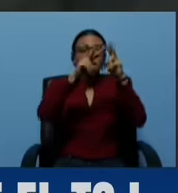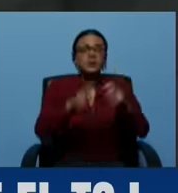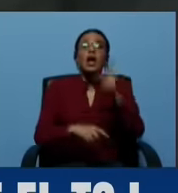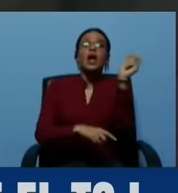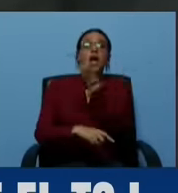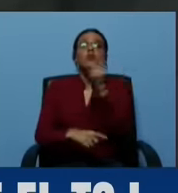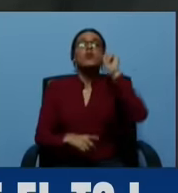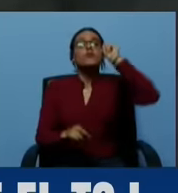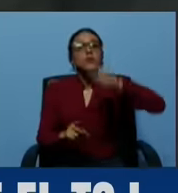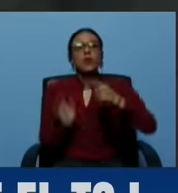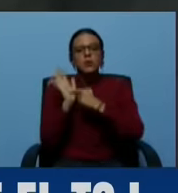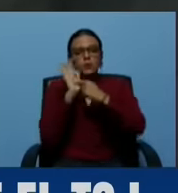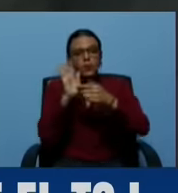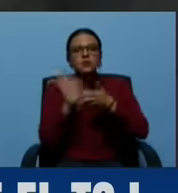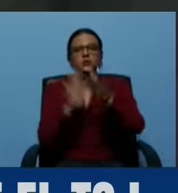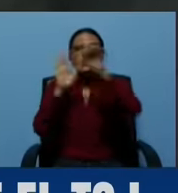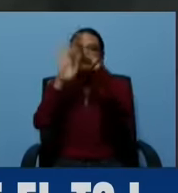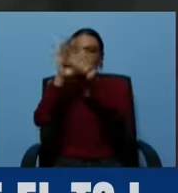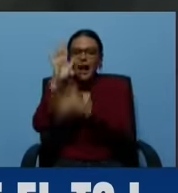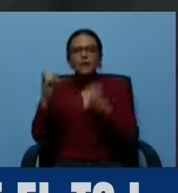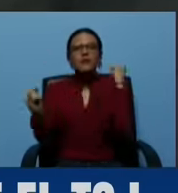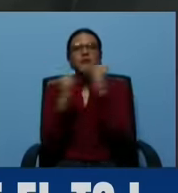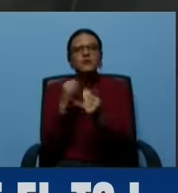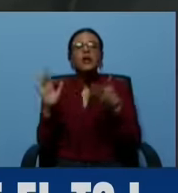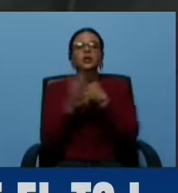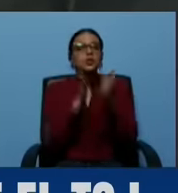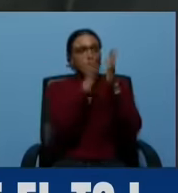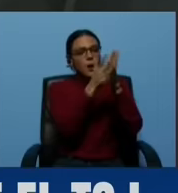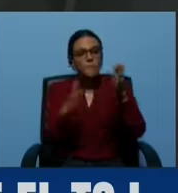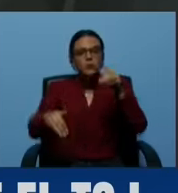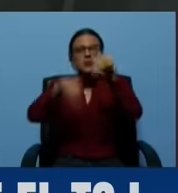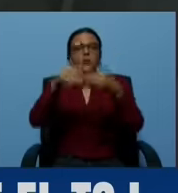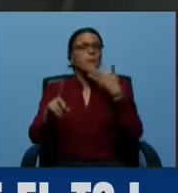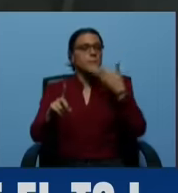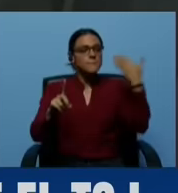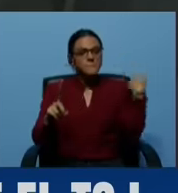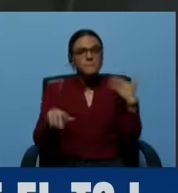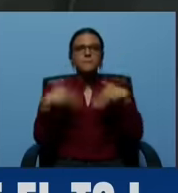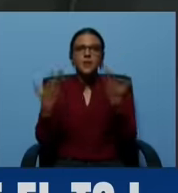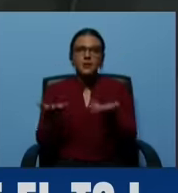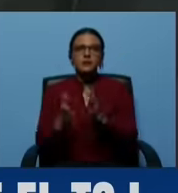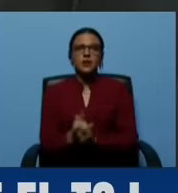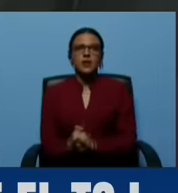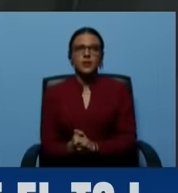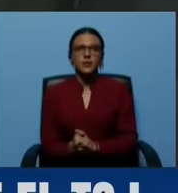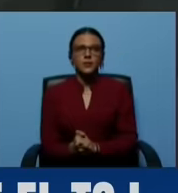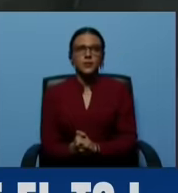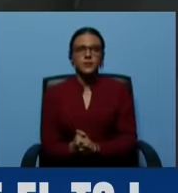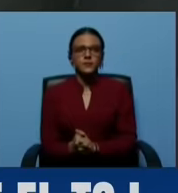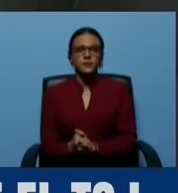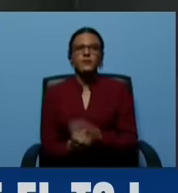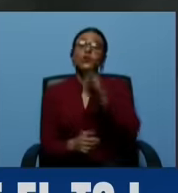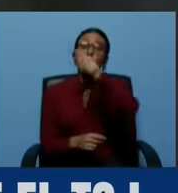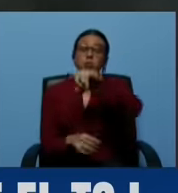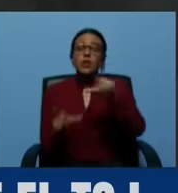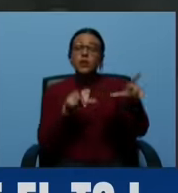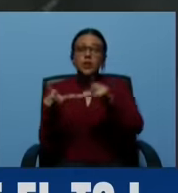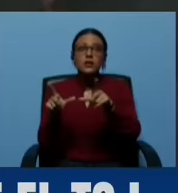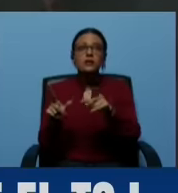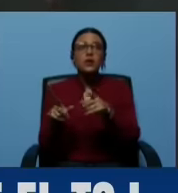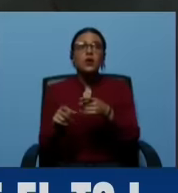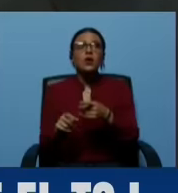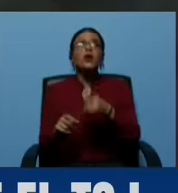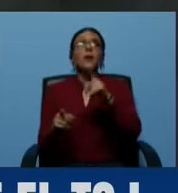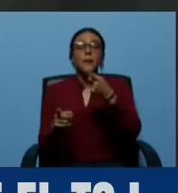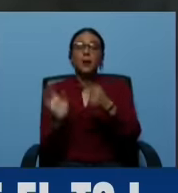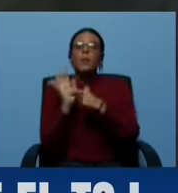actas finales de lo que fue el proceso electoral del 28, del 28 de julio, en